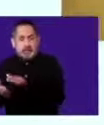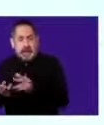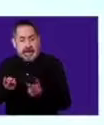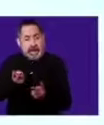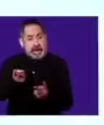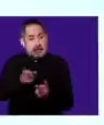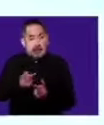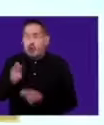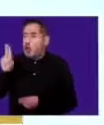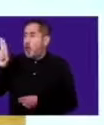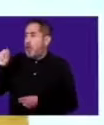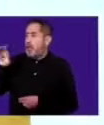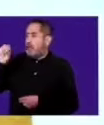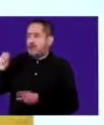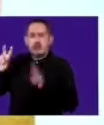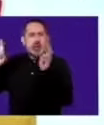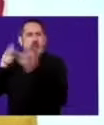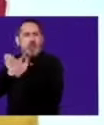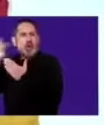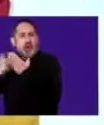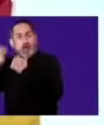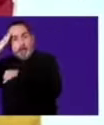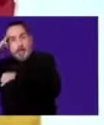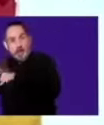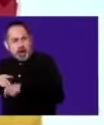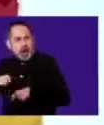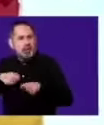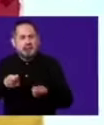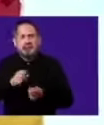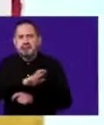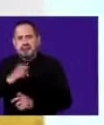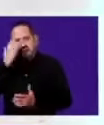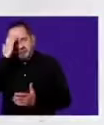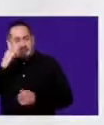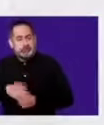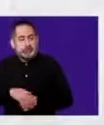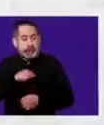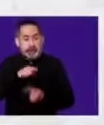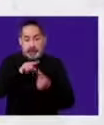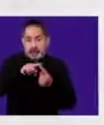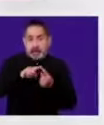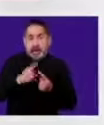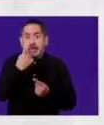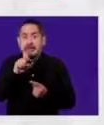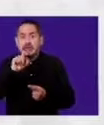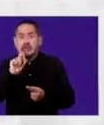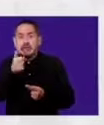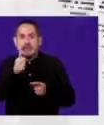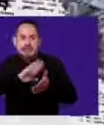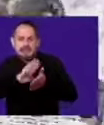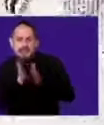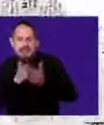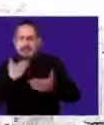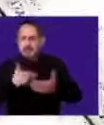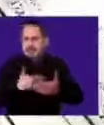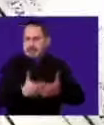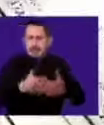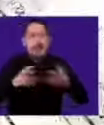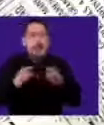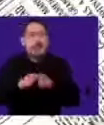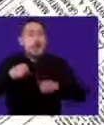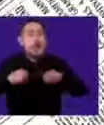reconocidas por el programa Memoria del Mundo de la UNESCO. La primera, compuesta por 126 expedientes, da cuenta